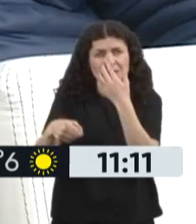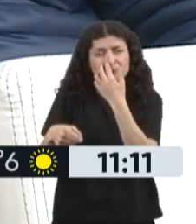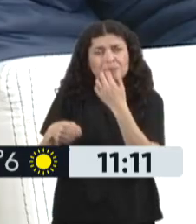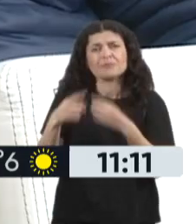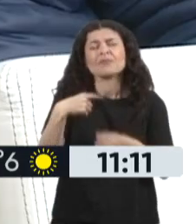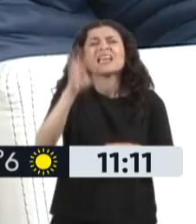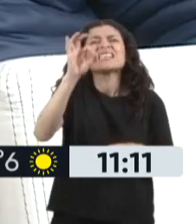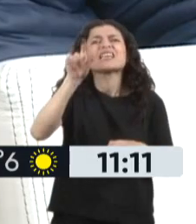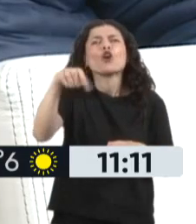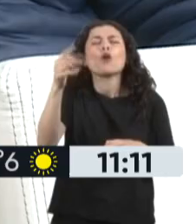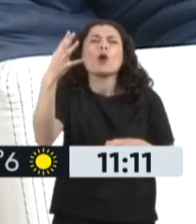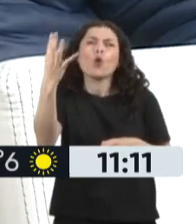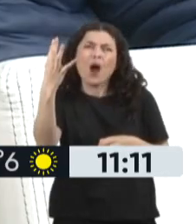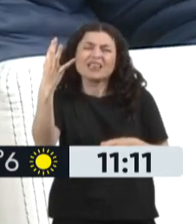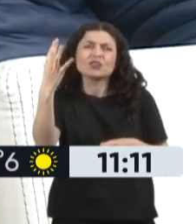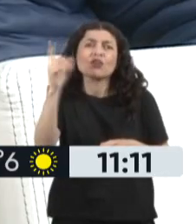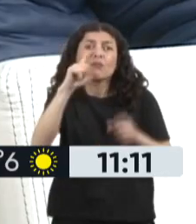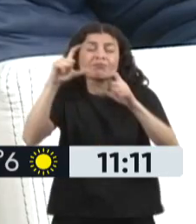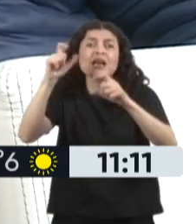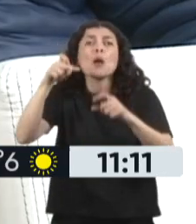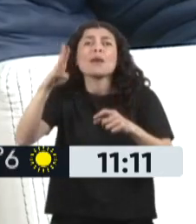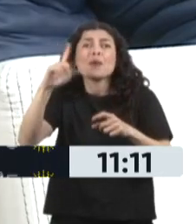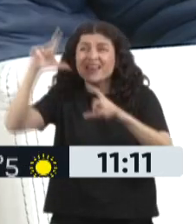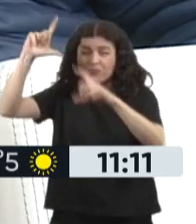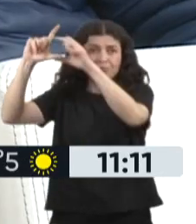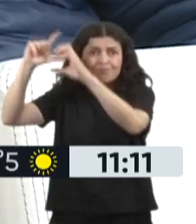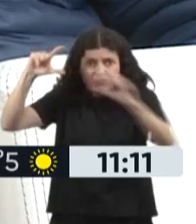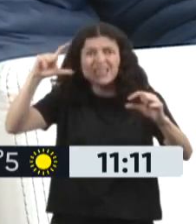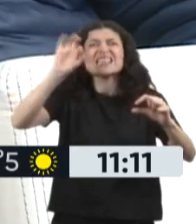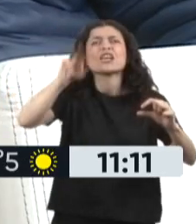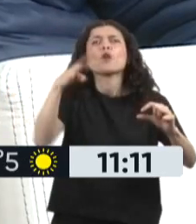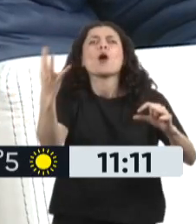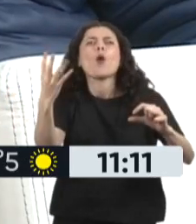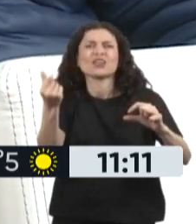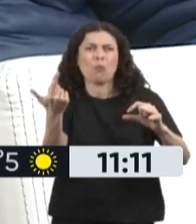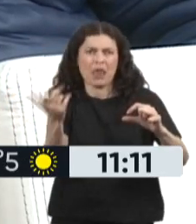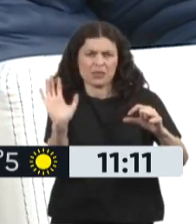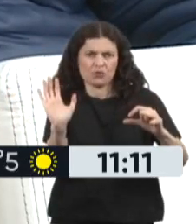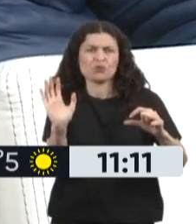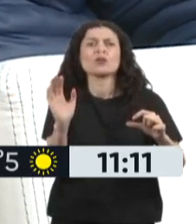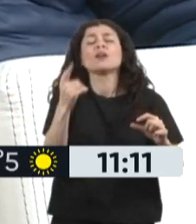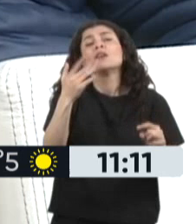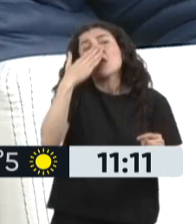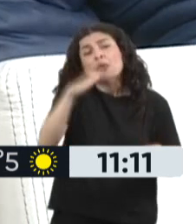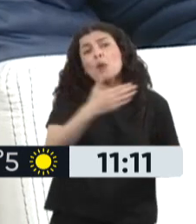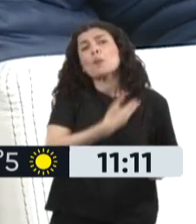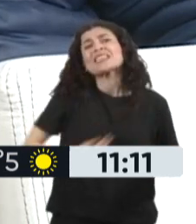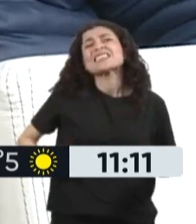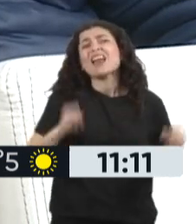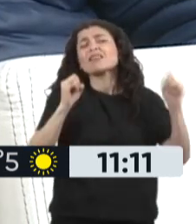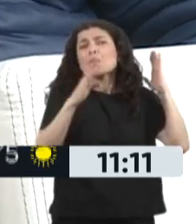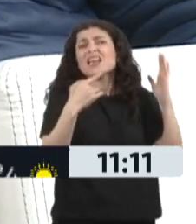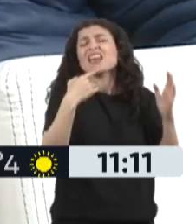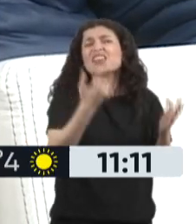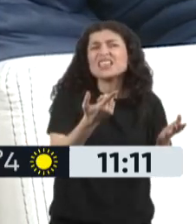jubilatoria en 0,4 puntos del PBI, y que el presidente empezó haciendo un cálculo diciendo